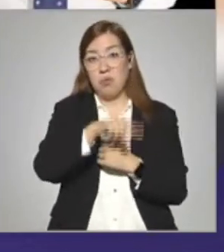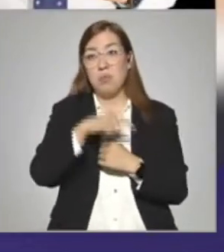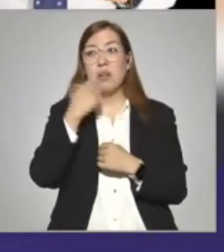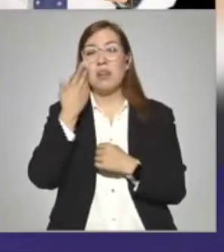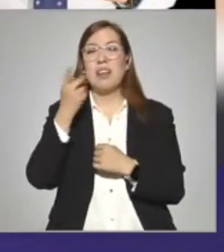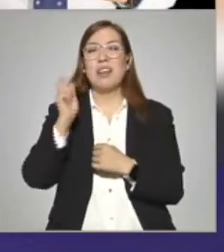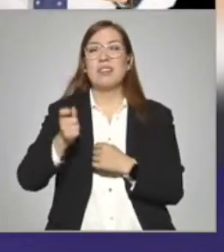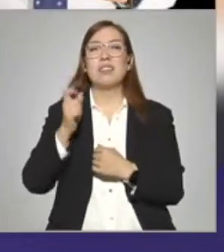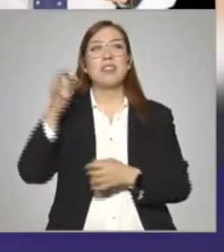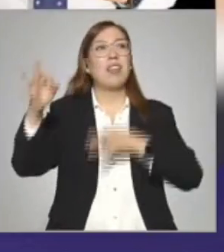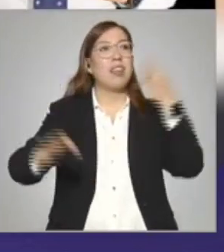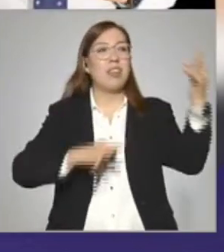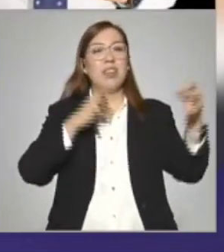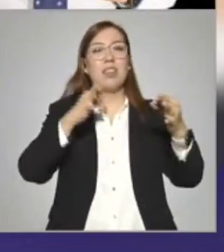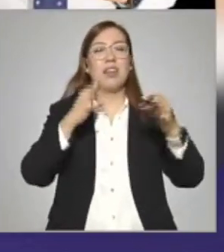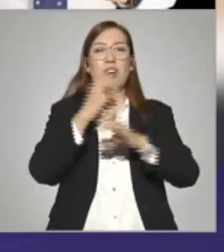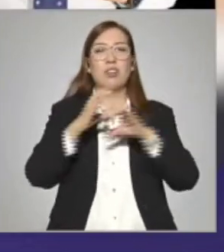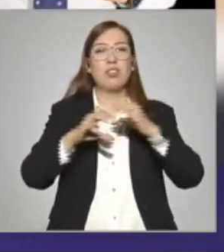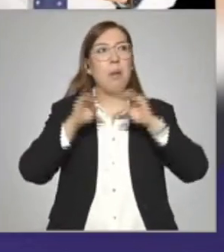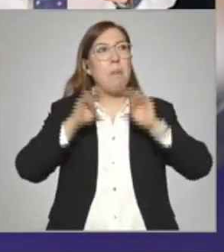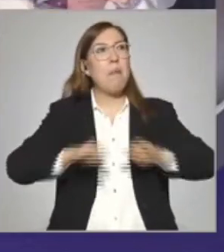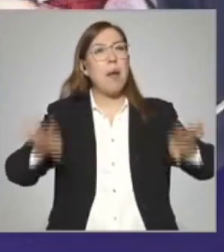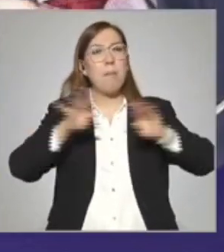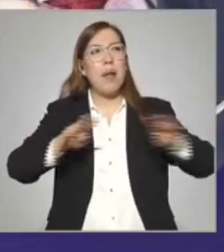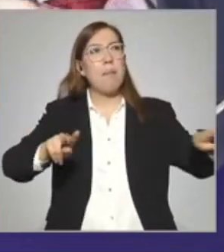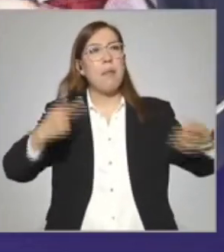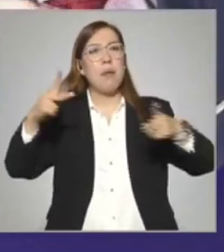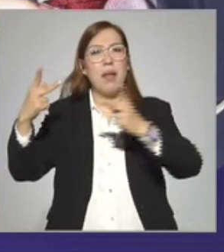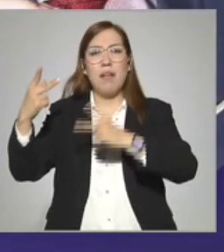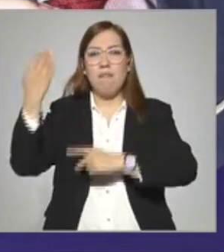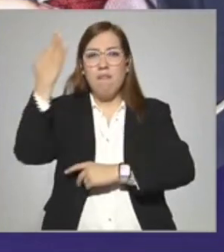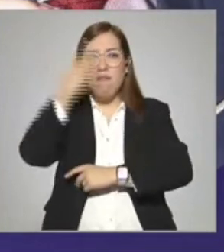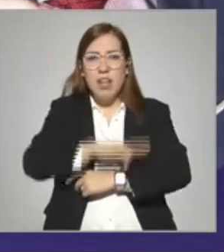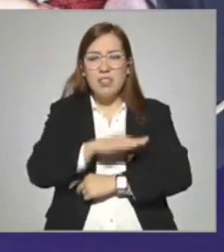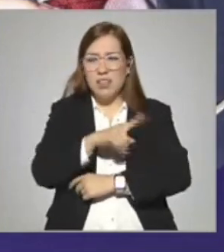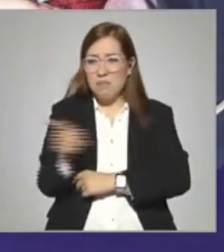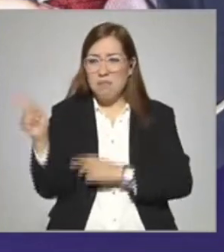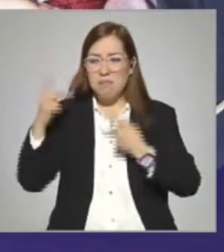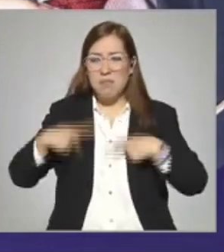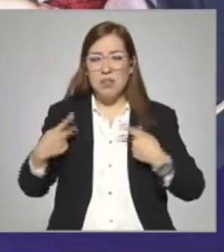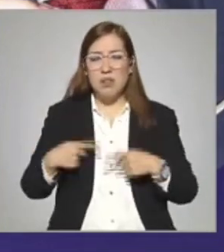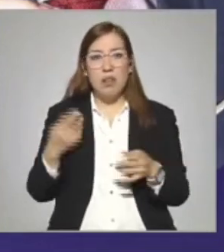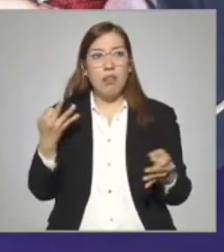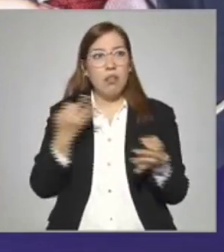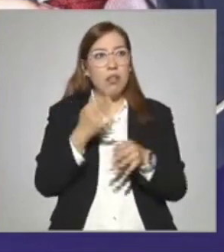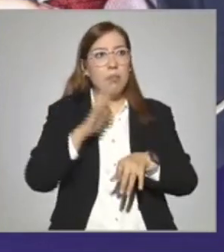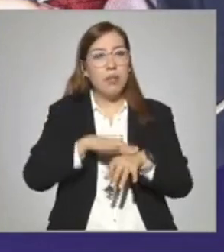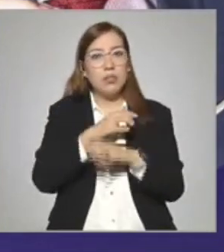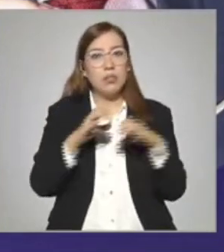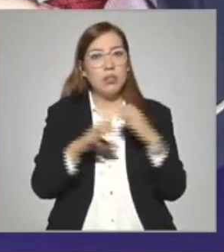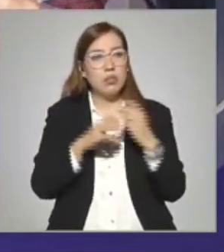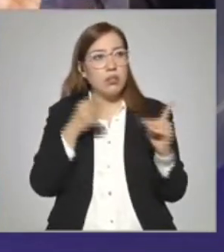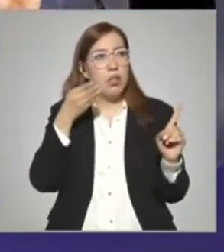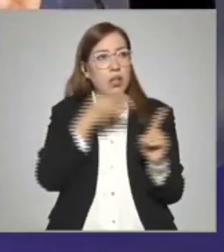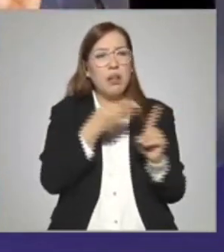la mercadotecnia y a las falsas promesas que hace que las personas comunes se vuelvan fanáticas de objetivos